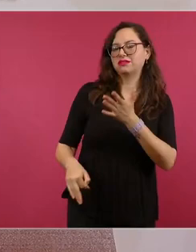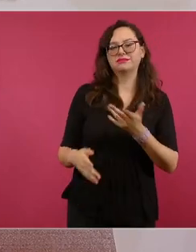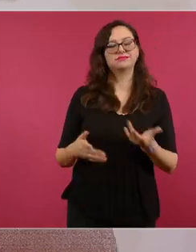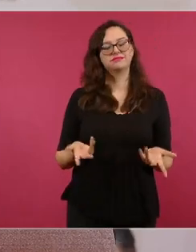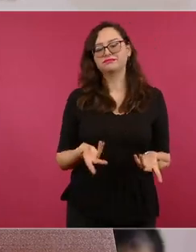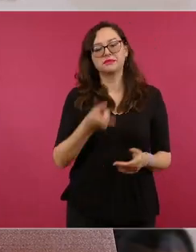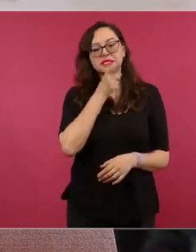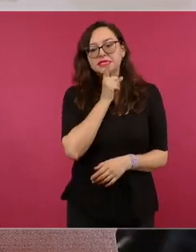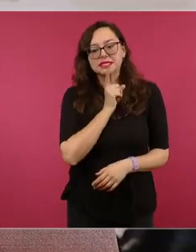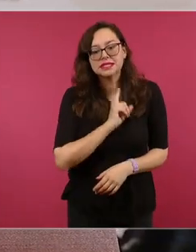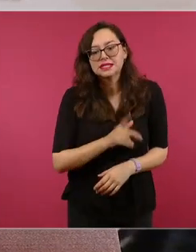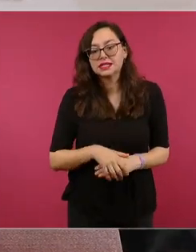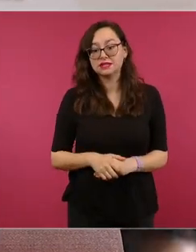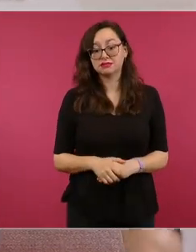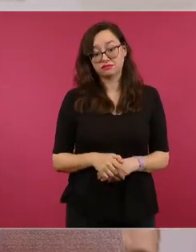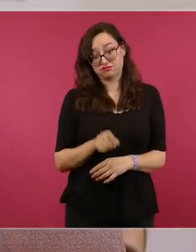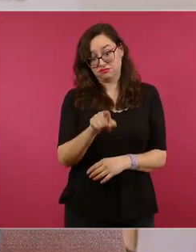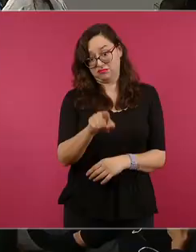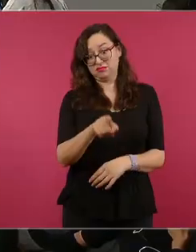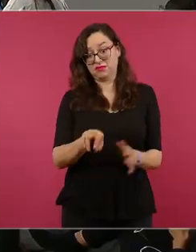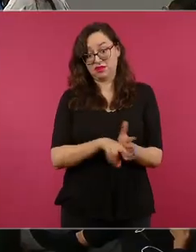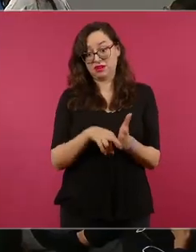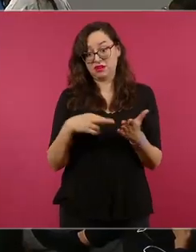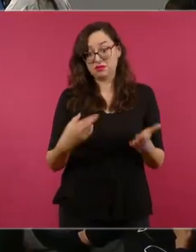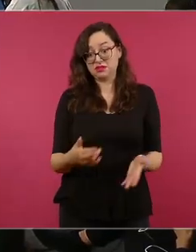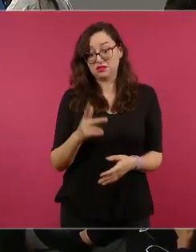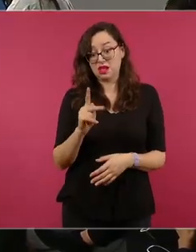pero falsa,